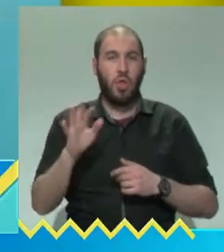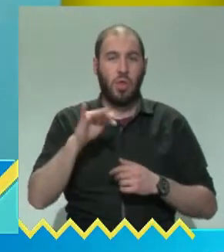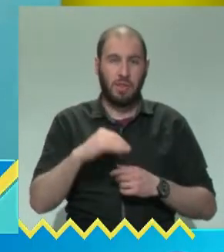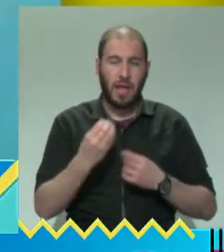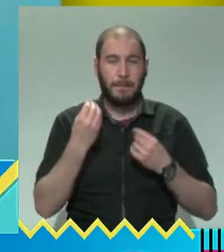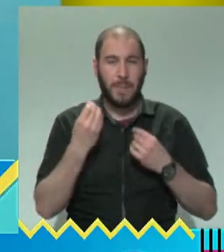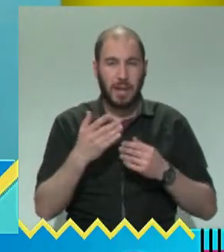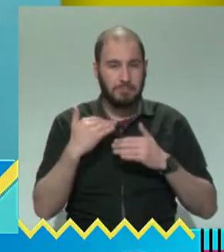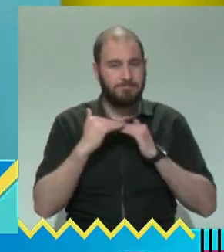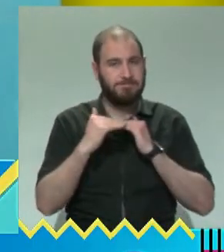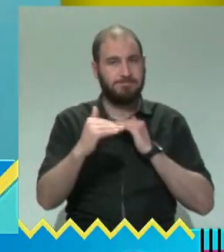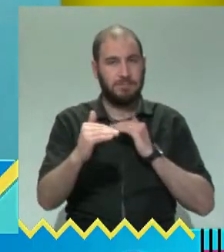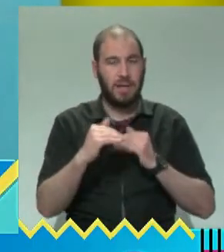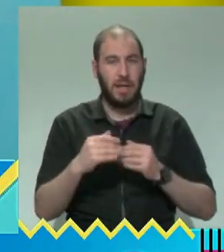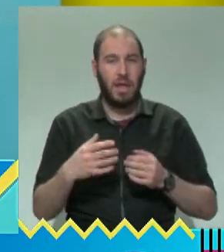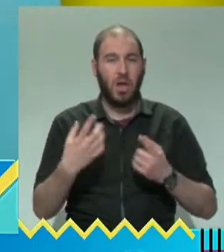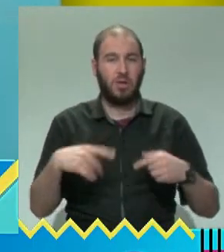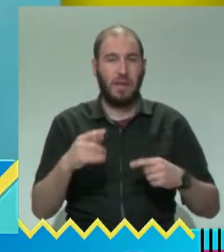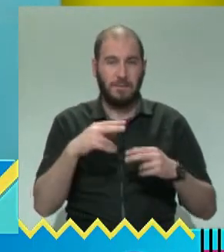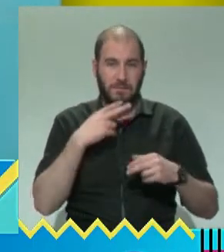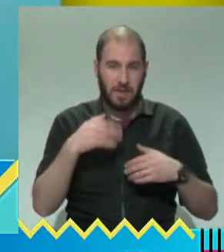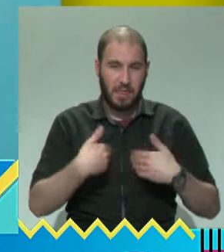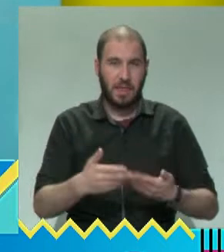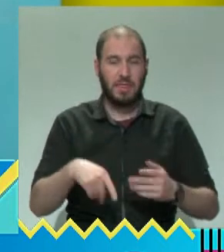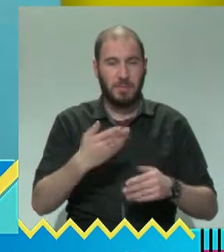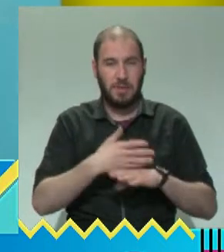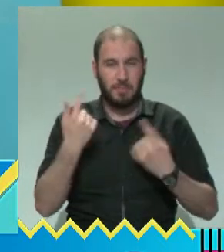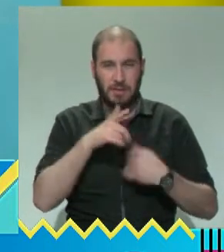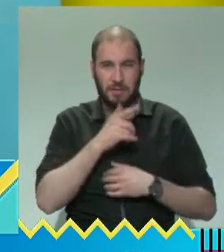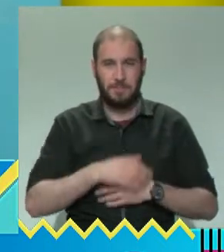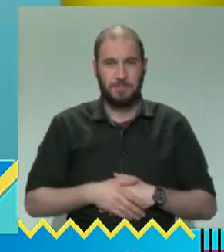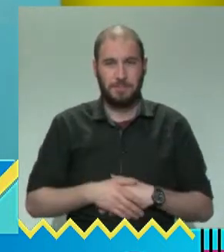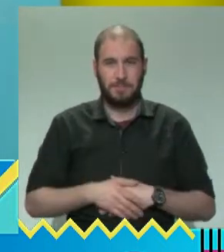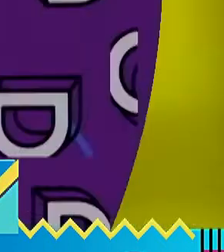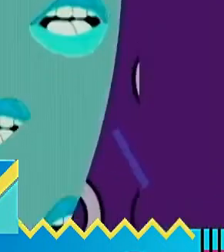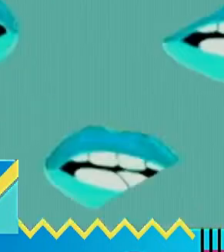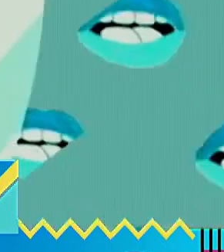para poder sostener este patrimonio verde. Enseguida venimos con más distintos parecidos.